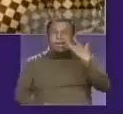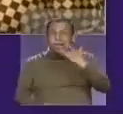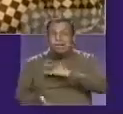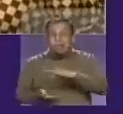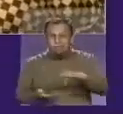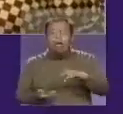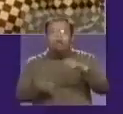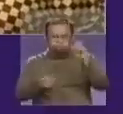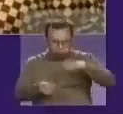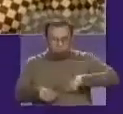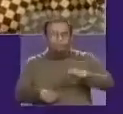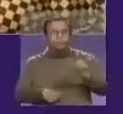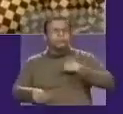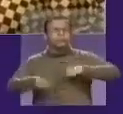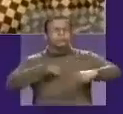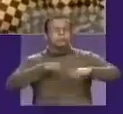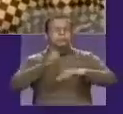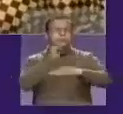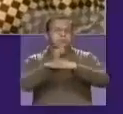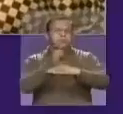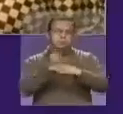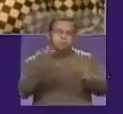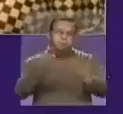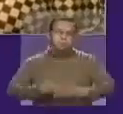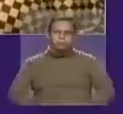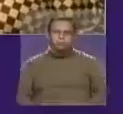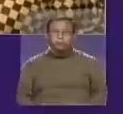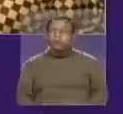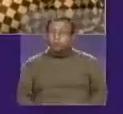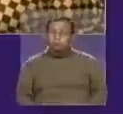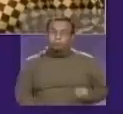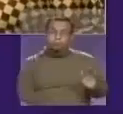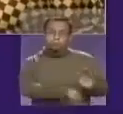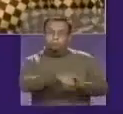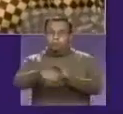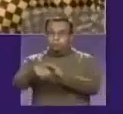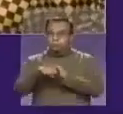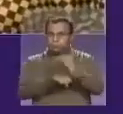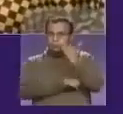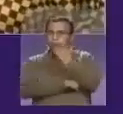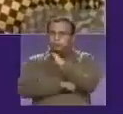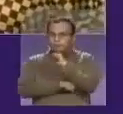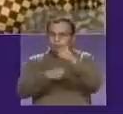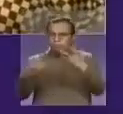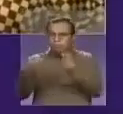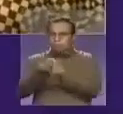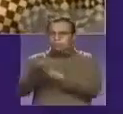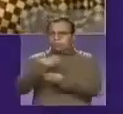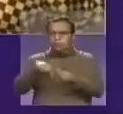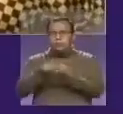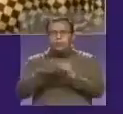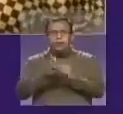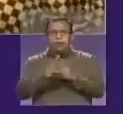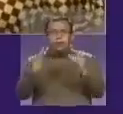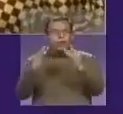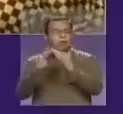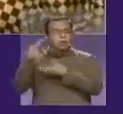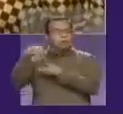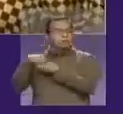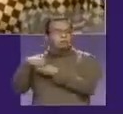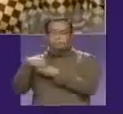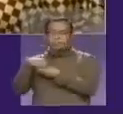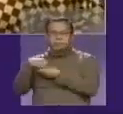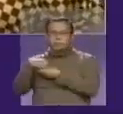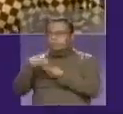constitucional lo podemos hacer. Entonces, pues hago un llamado a todas las mujeres raizales a que no nos quedemos en casa,